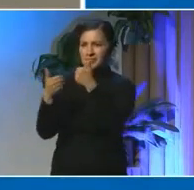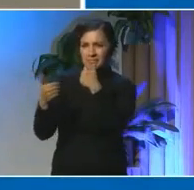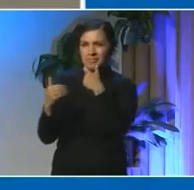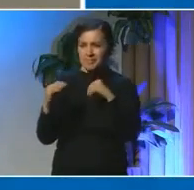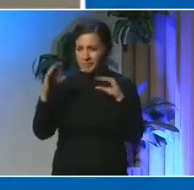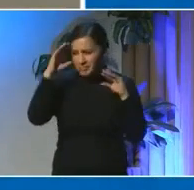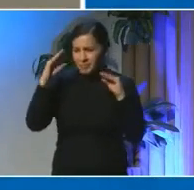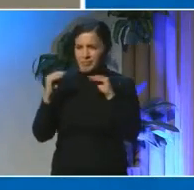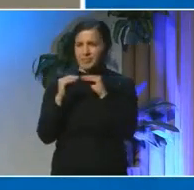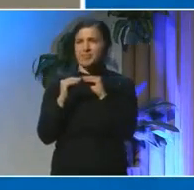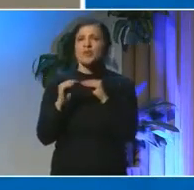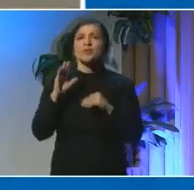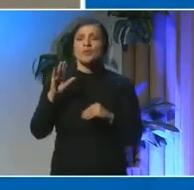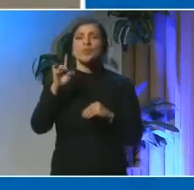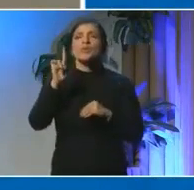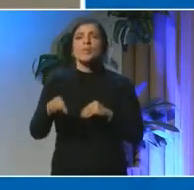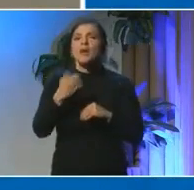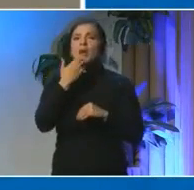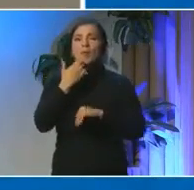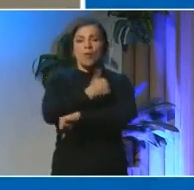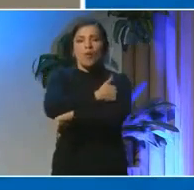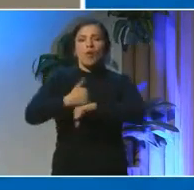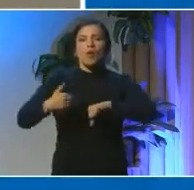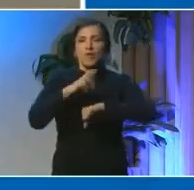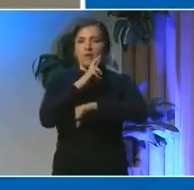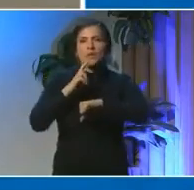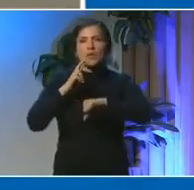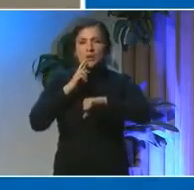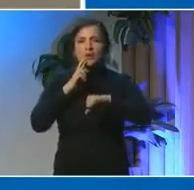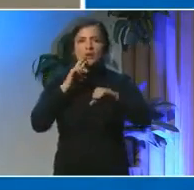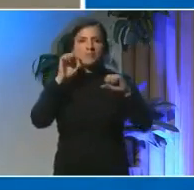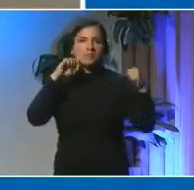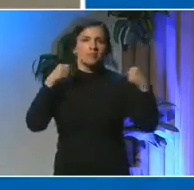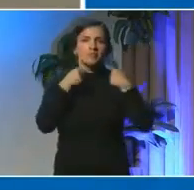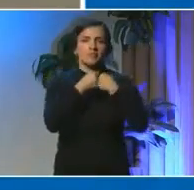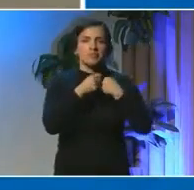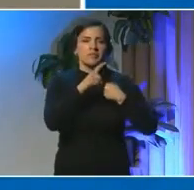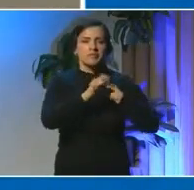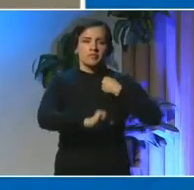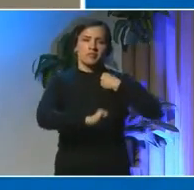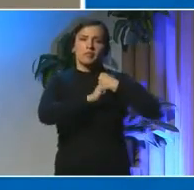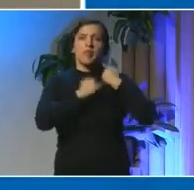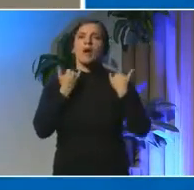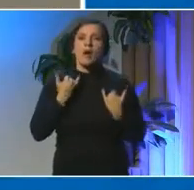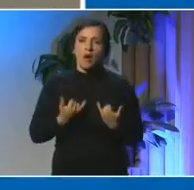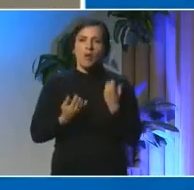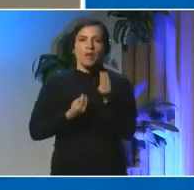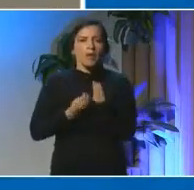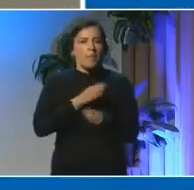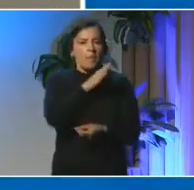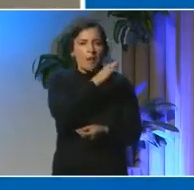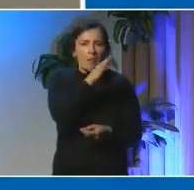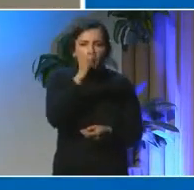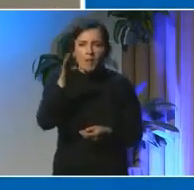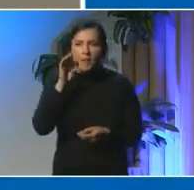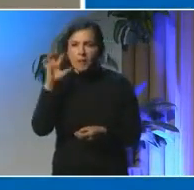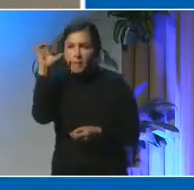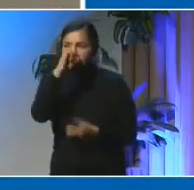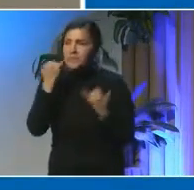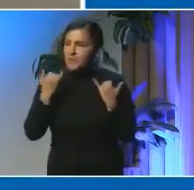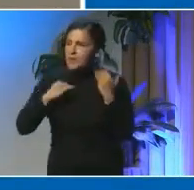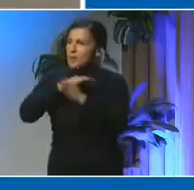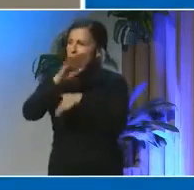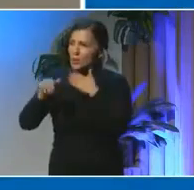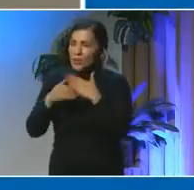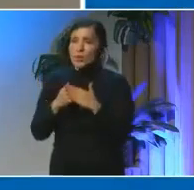son bares y restaurantes Entonces nosotros hoy recogemos directamente estamos en el colectivo de la Andy como Supongo que estamos todos aquí pero